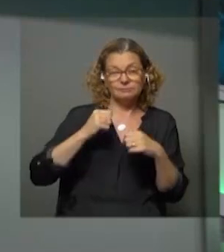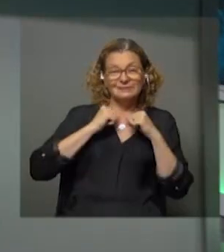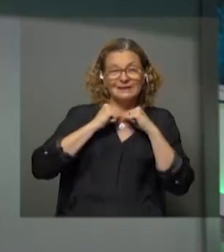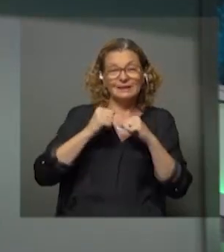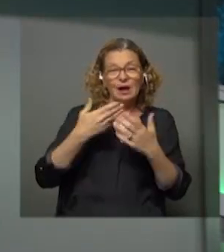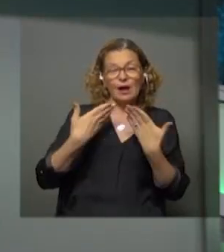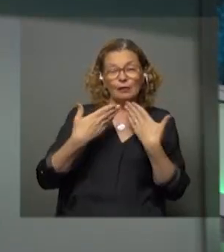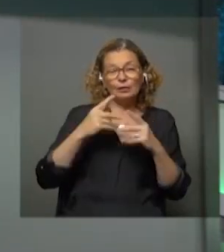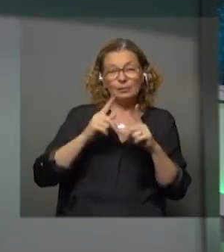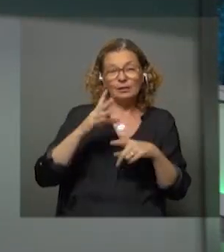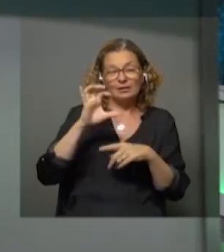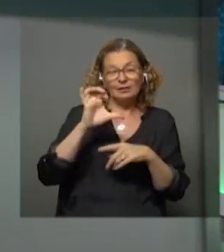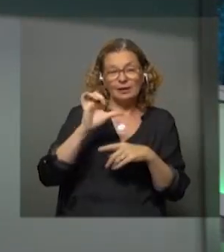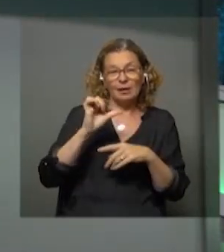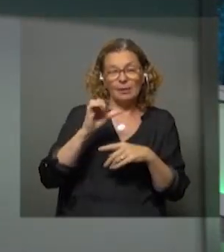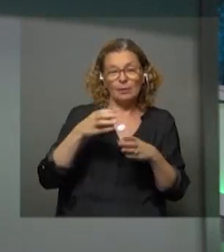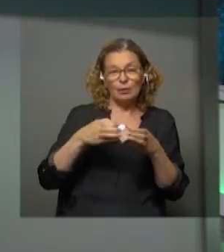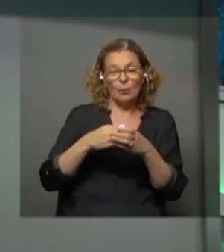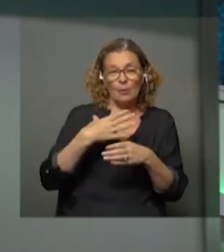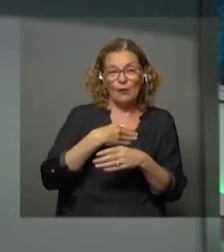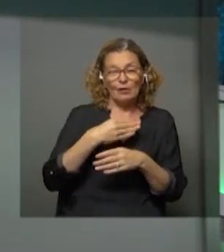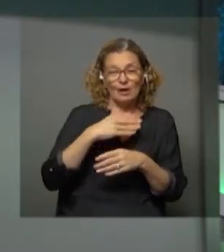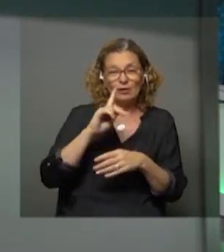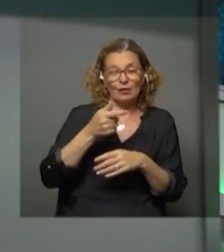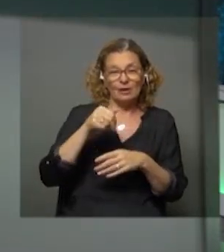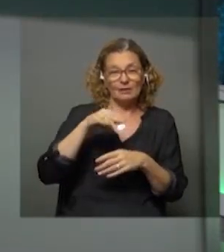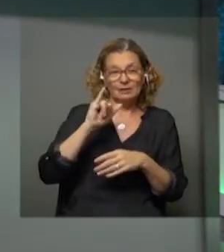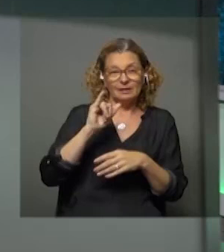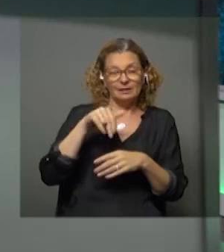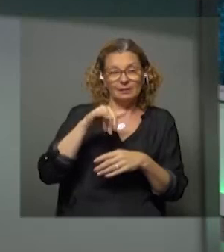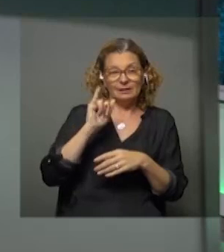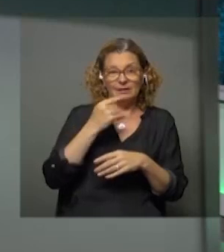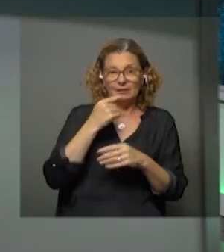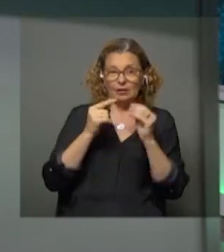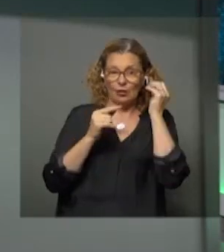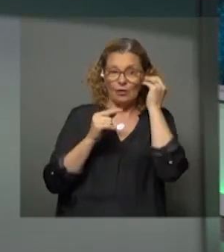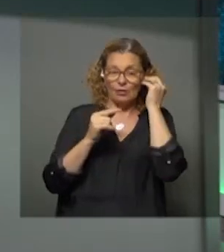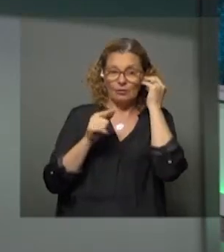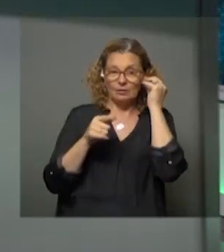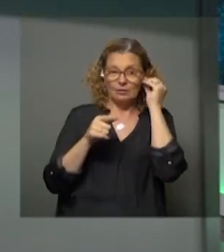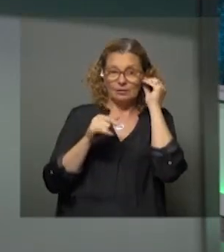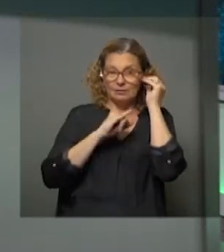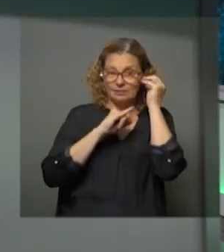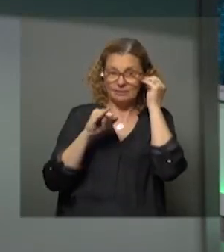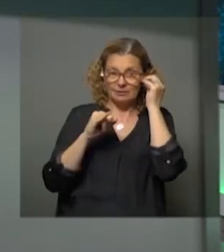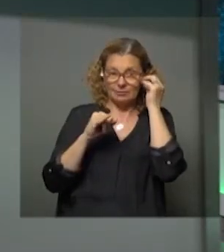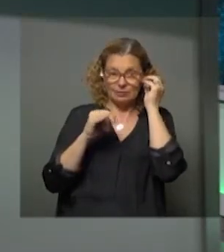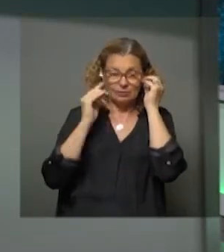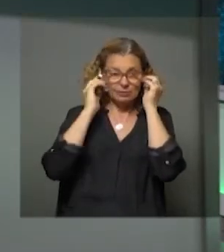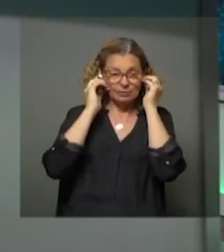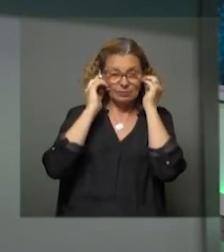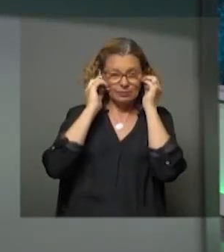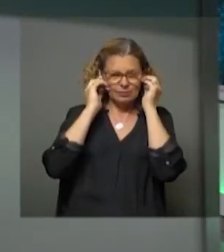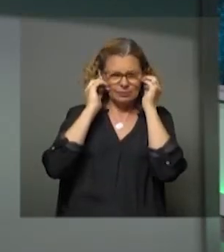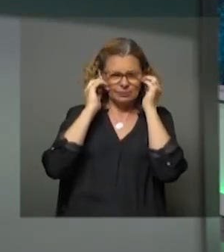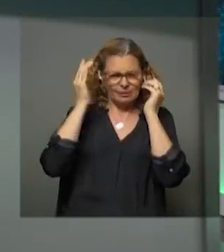habló el senador del partido Nacional Jorge gandini Sí en ese sentido fue crítico de que se terminó enterando por la prensa